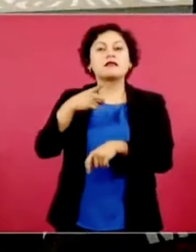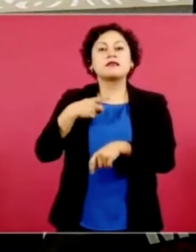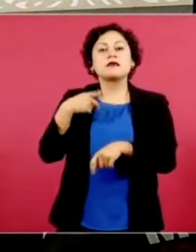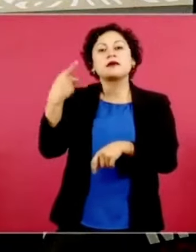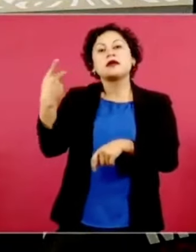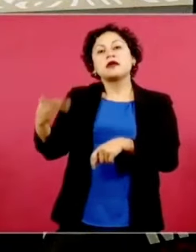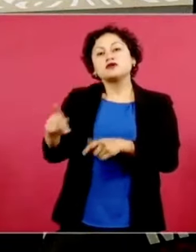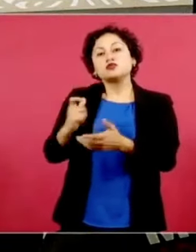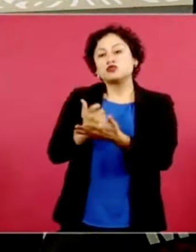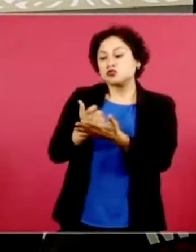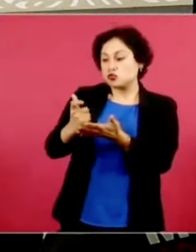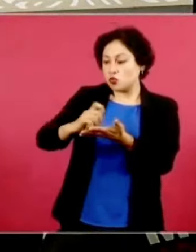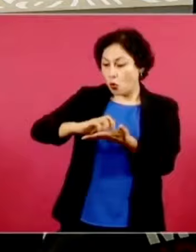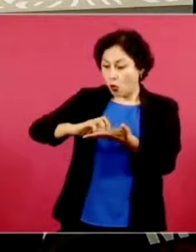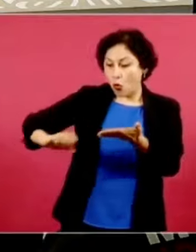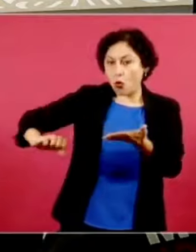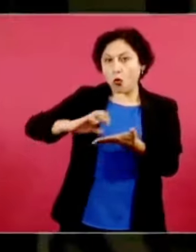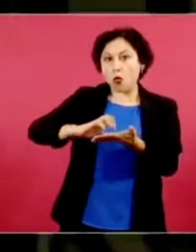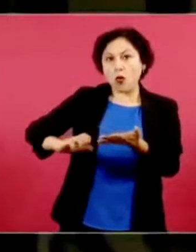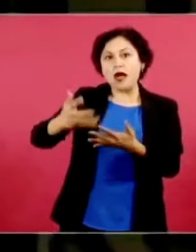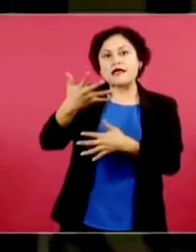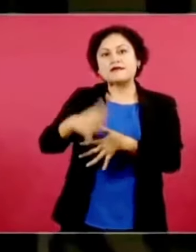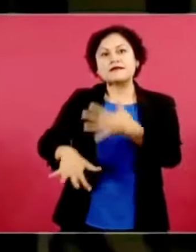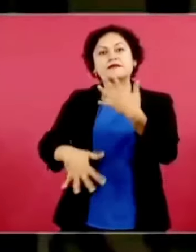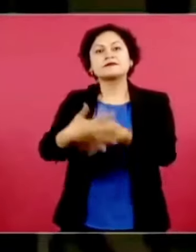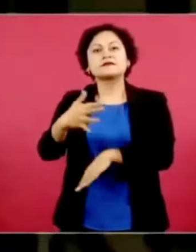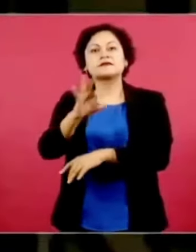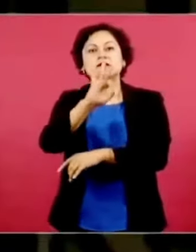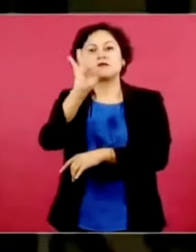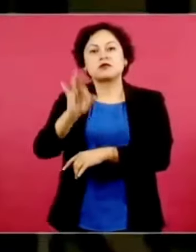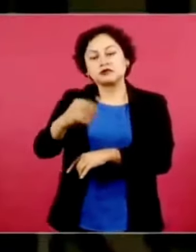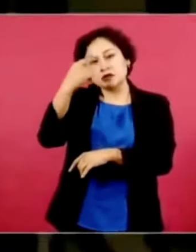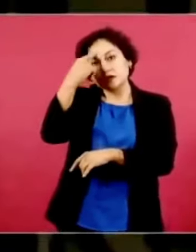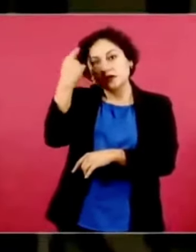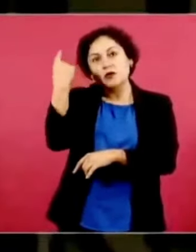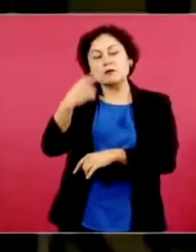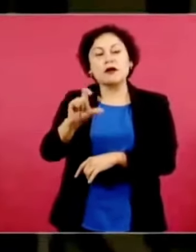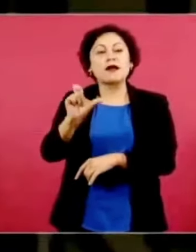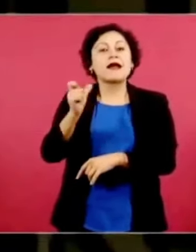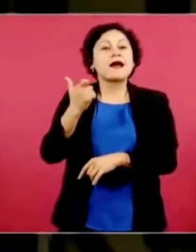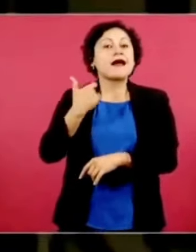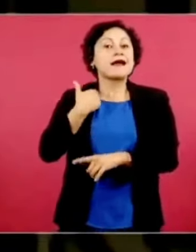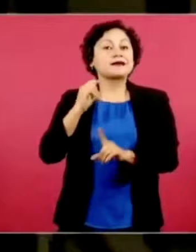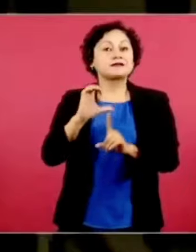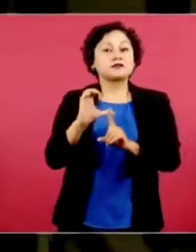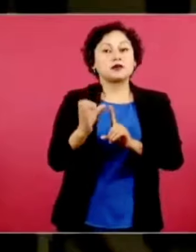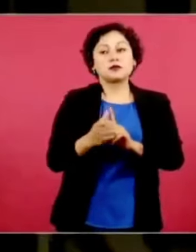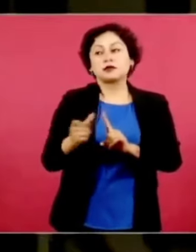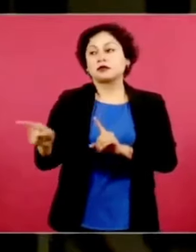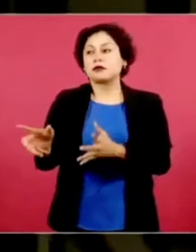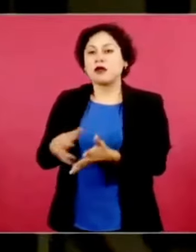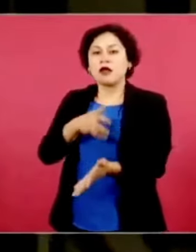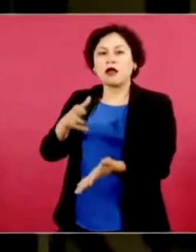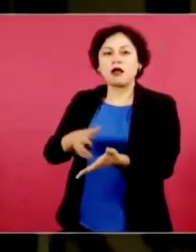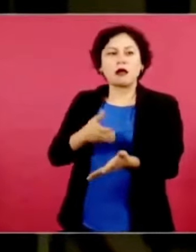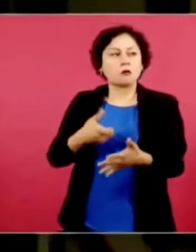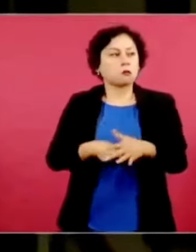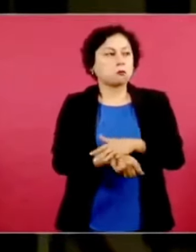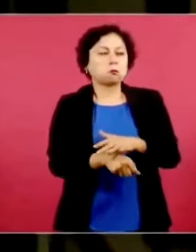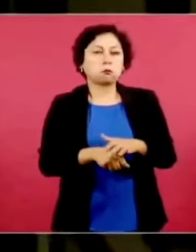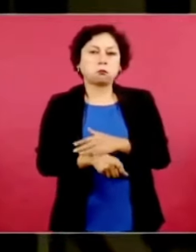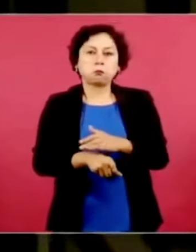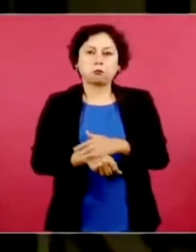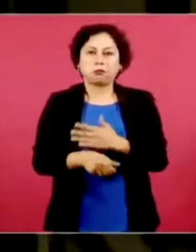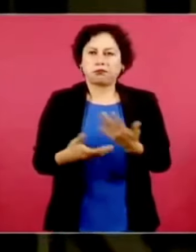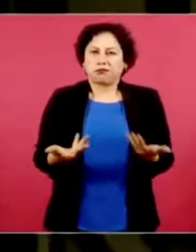sueldo y prestaciones quincenales a uno de los excomisionados, y en este sentido pues hay impunidad. O